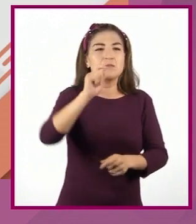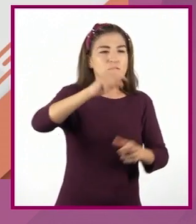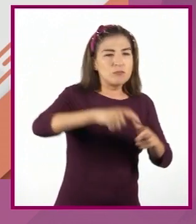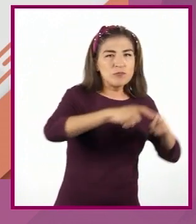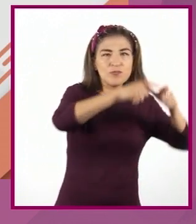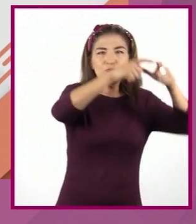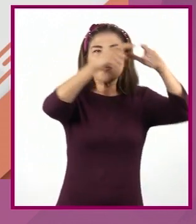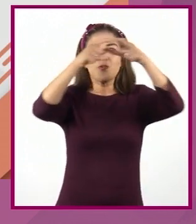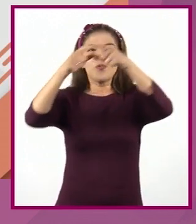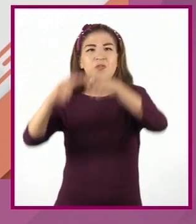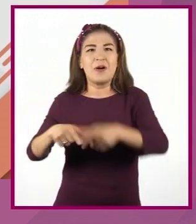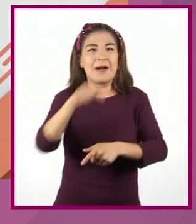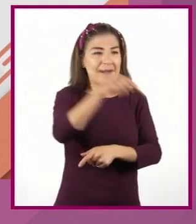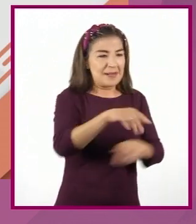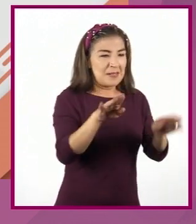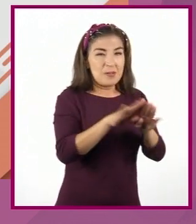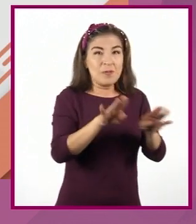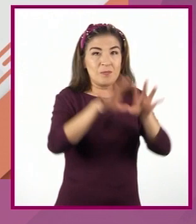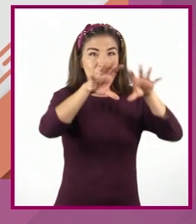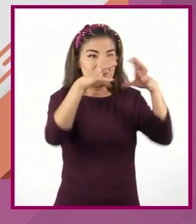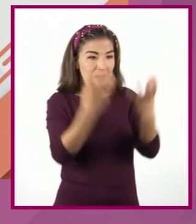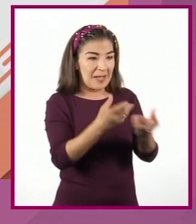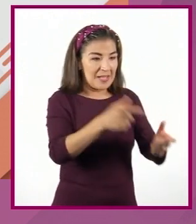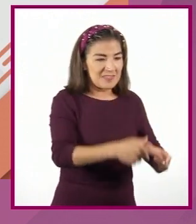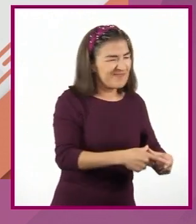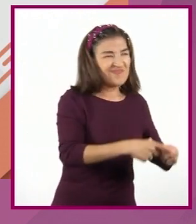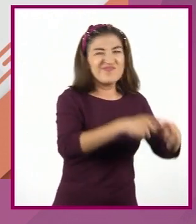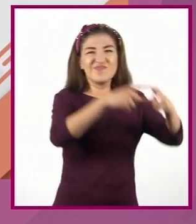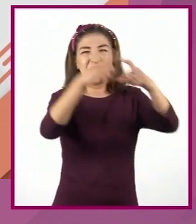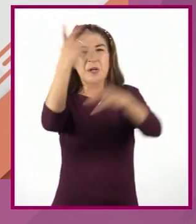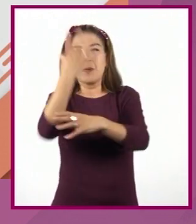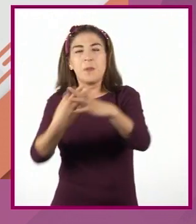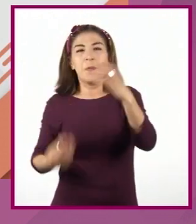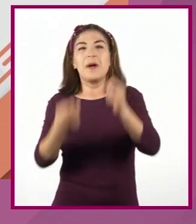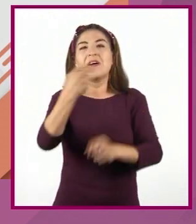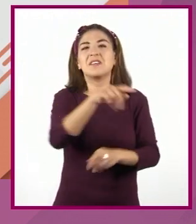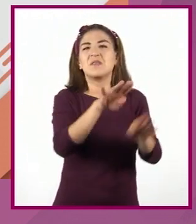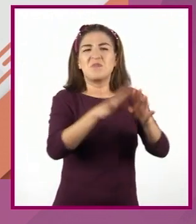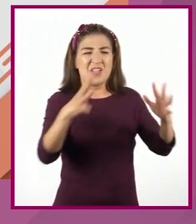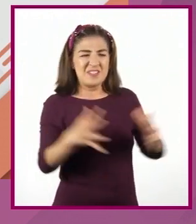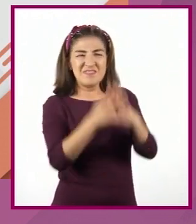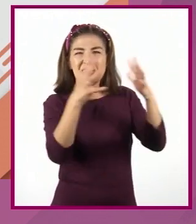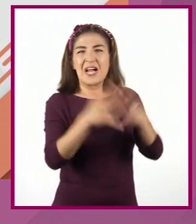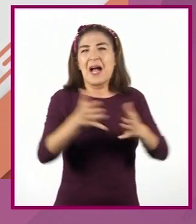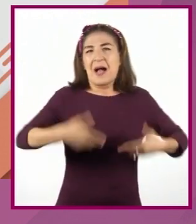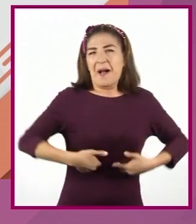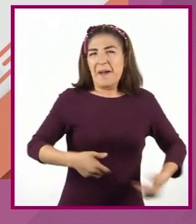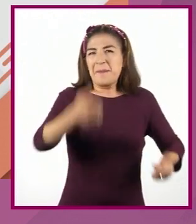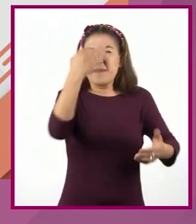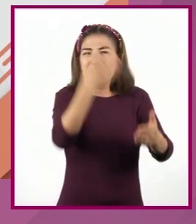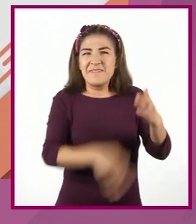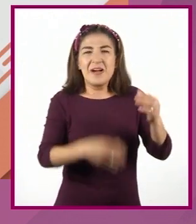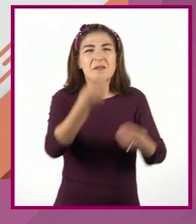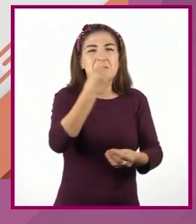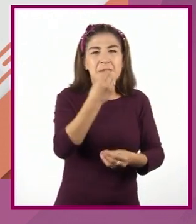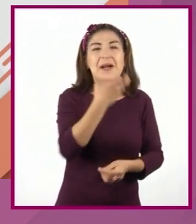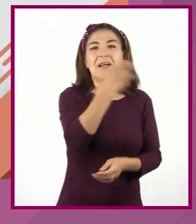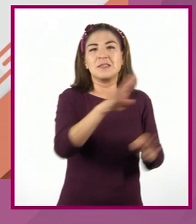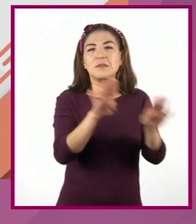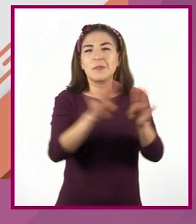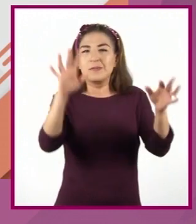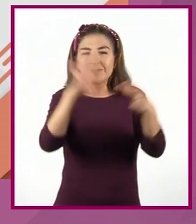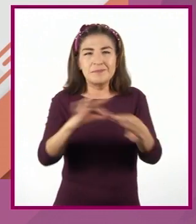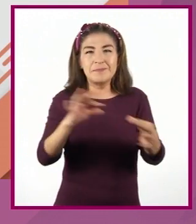que huyen de la Tierra porque hay guerra y hambruna, y en su diálogo y en las intervenciones del narrador podemos leer que